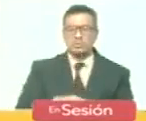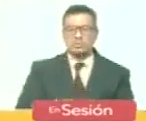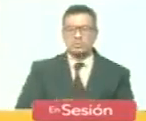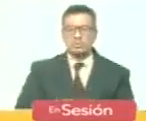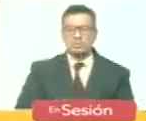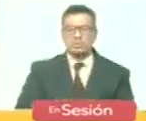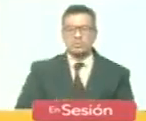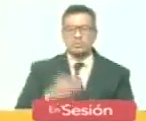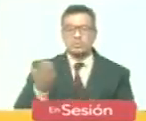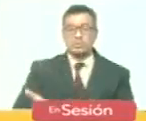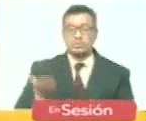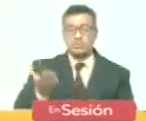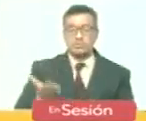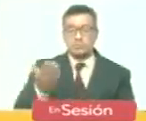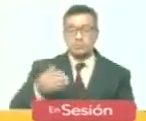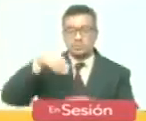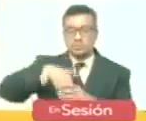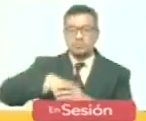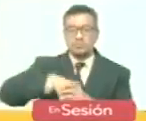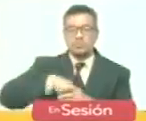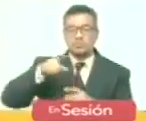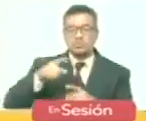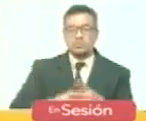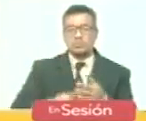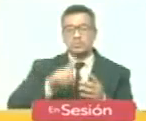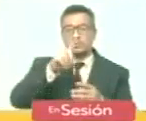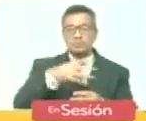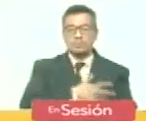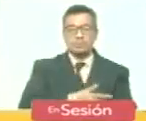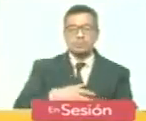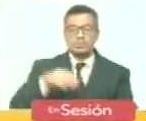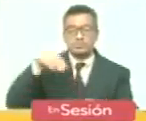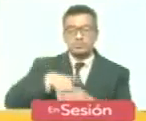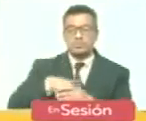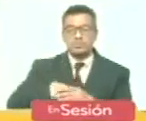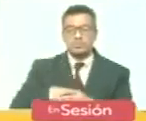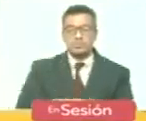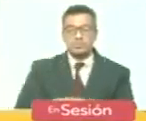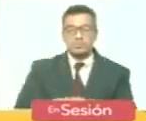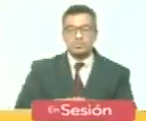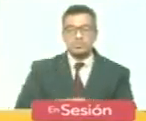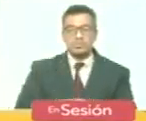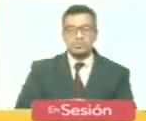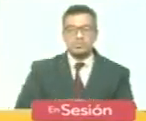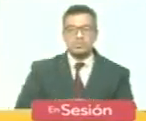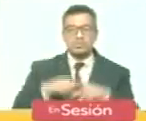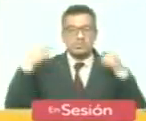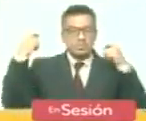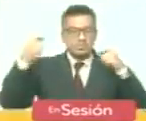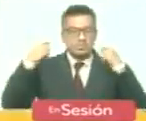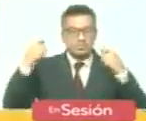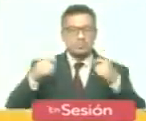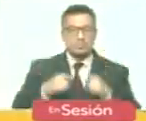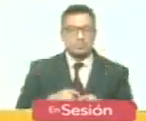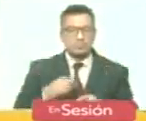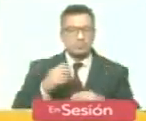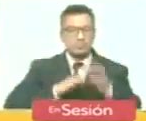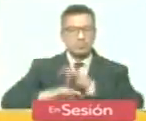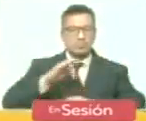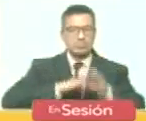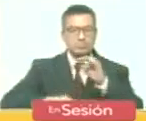una importantísima votación de más de 1 millón. Y la celebración la preparó